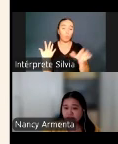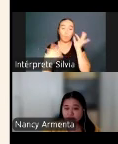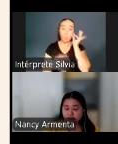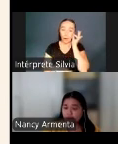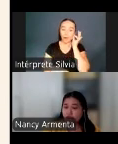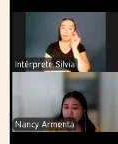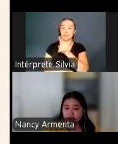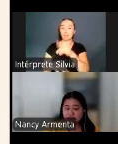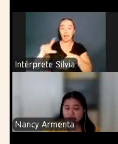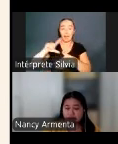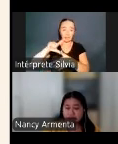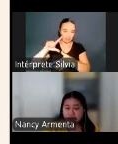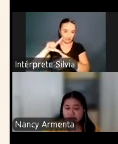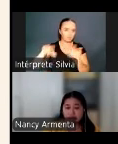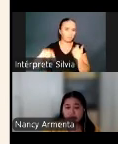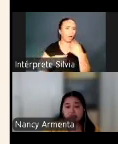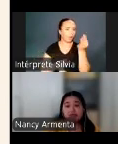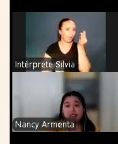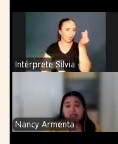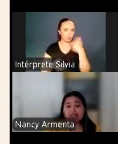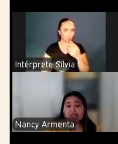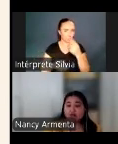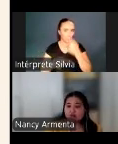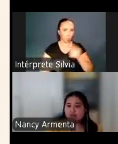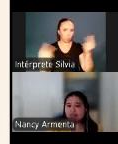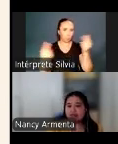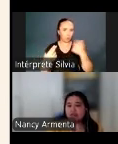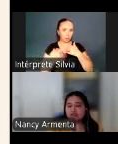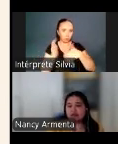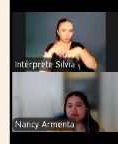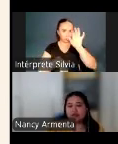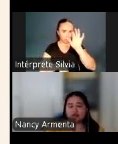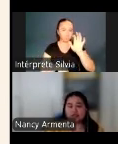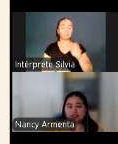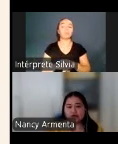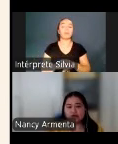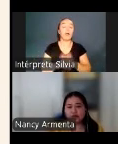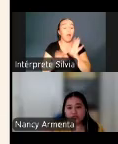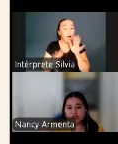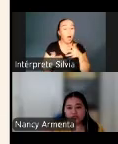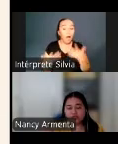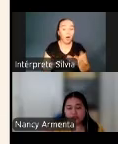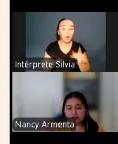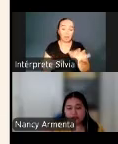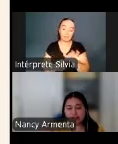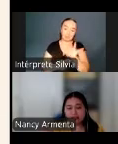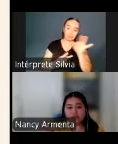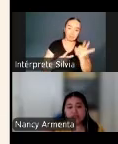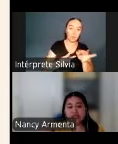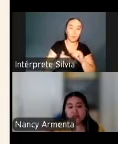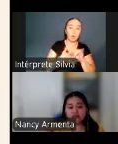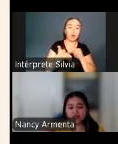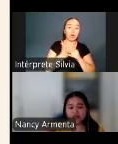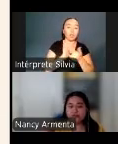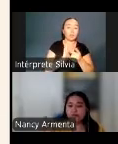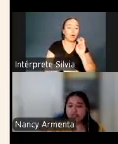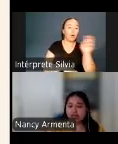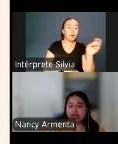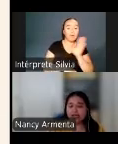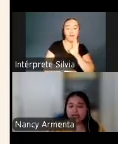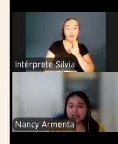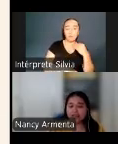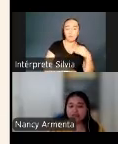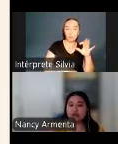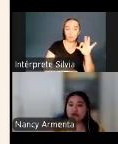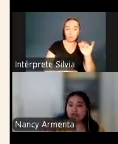datos ya son públicos, están publicados. Y actualmente estamos desarrollando este otro proyecto que mencionaba Sara, donde